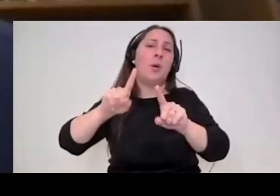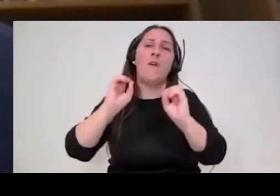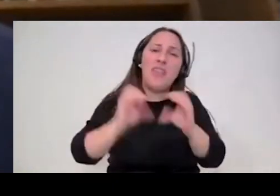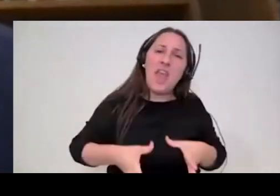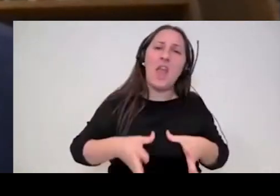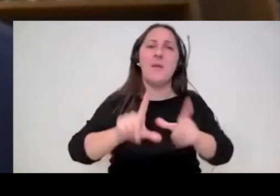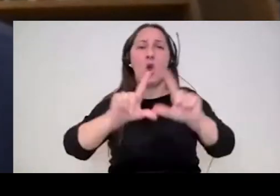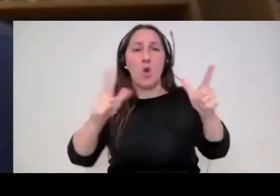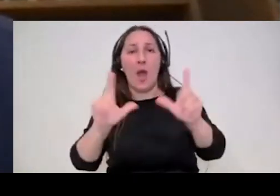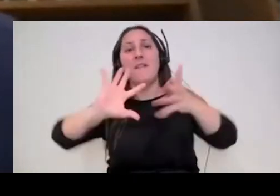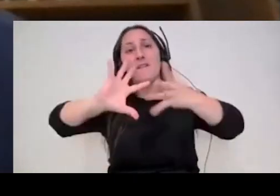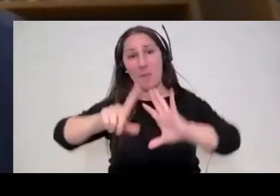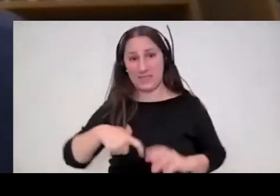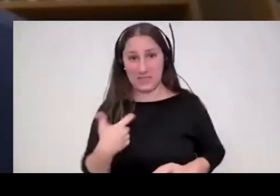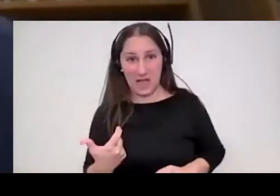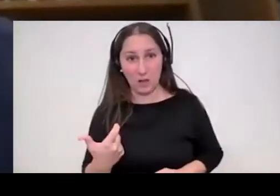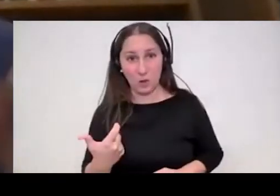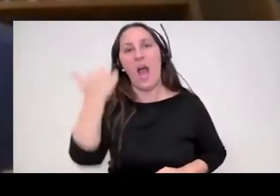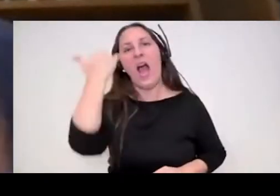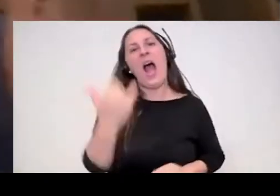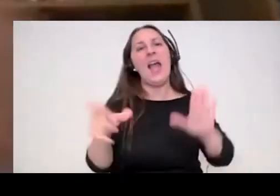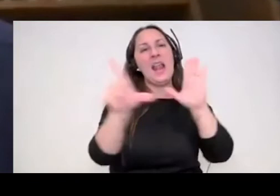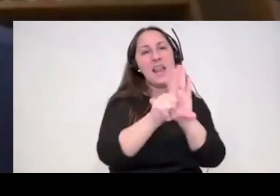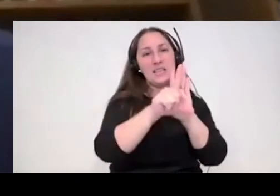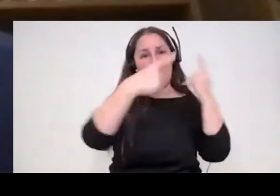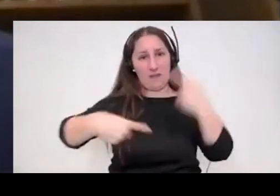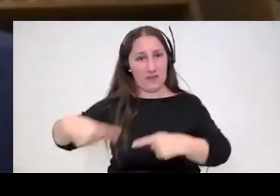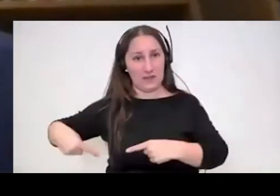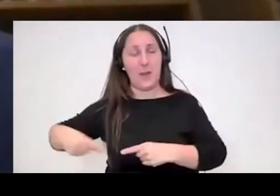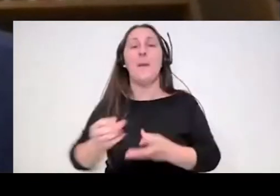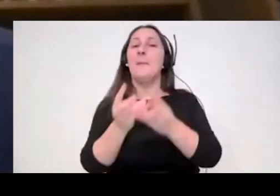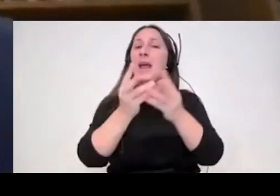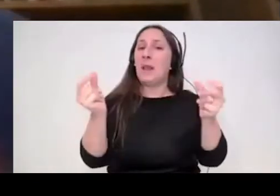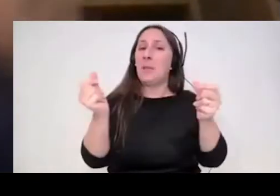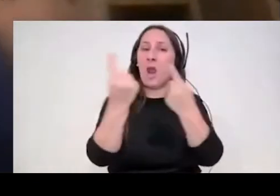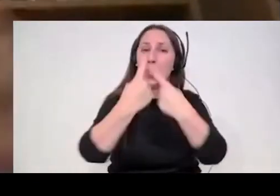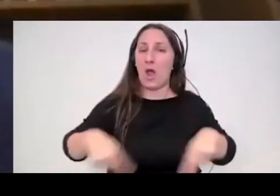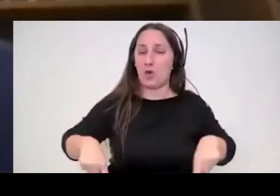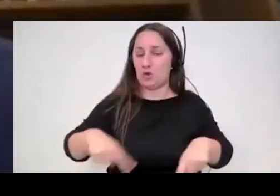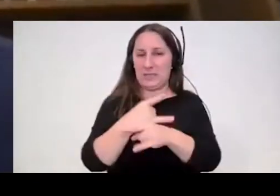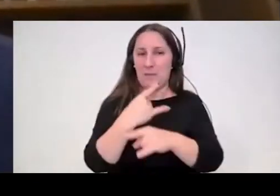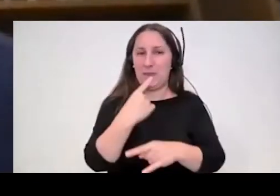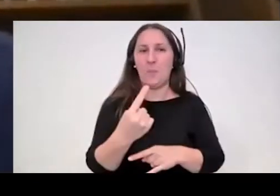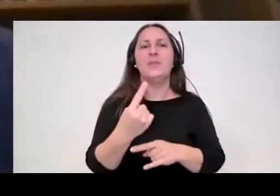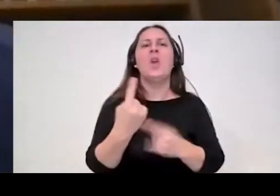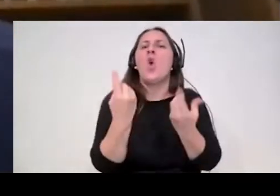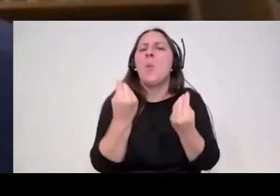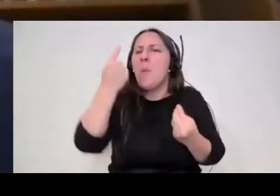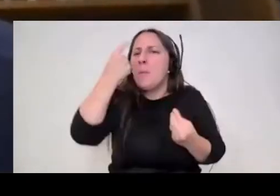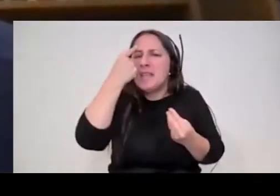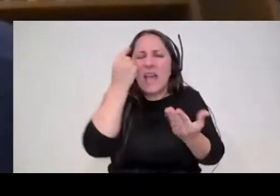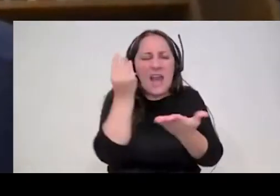de organización sindical tienen leyes distintas. Y para terminar con algo que siempre mencionan, porque dicen los criterios de representación. En la